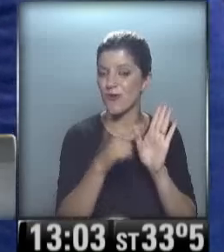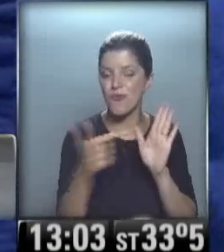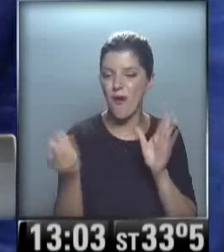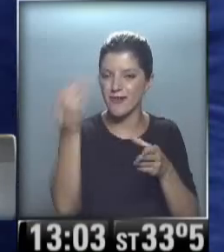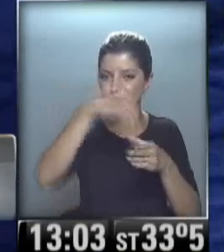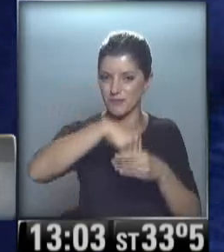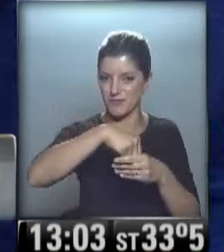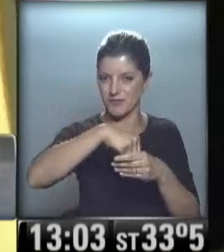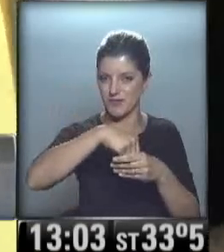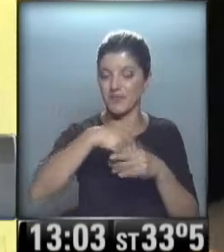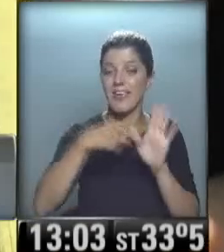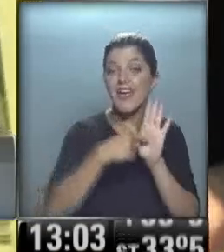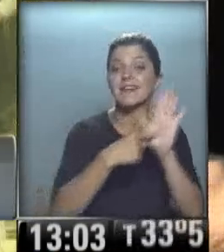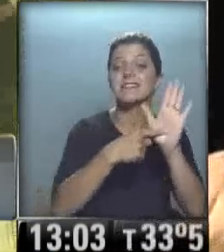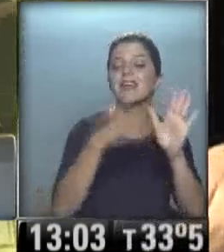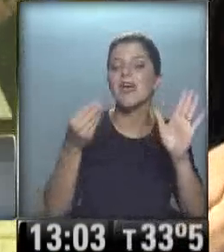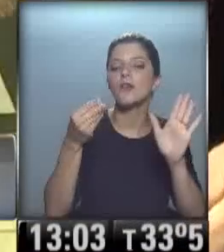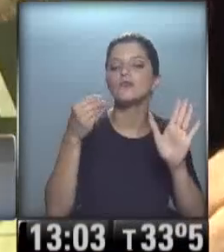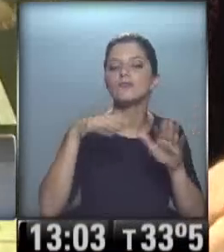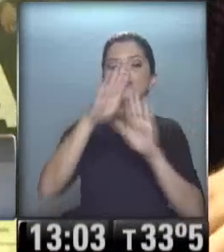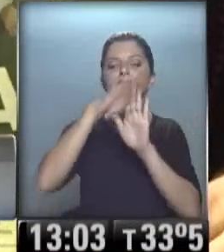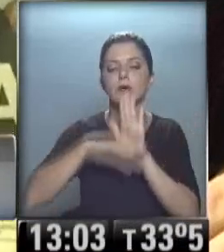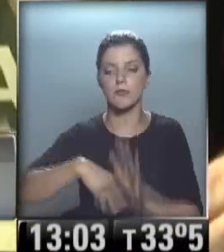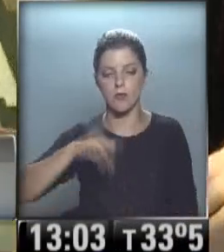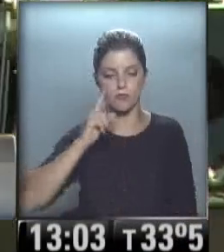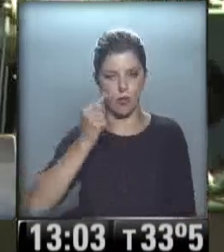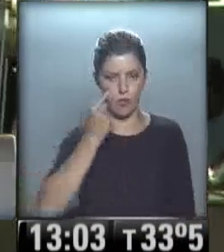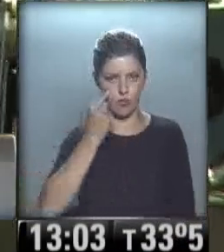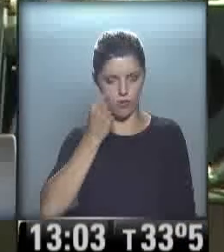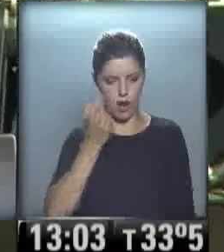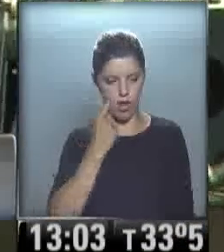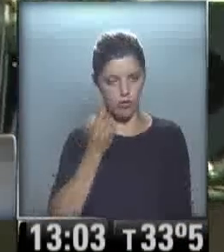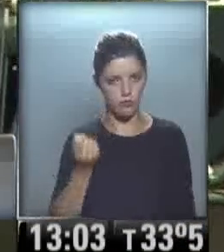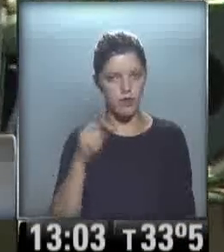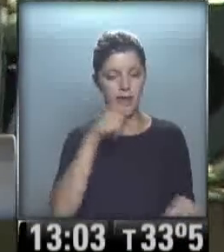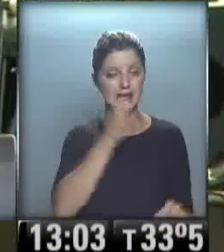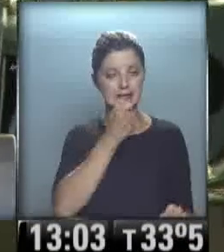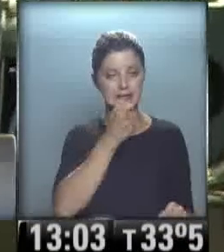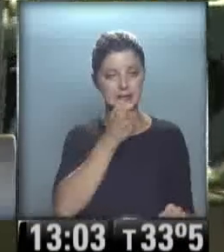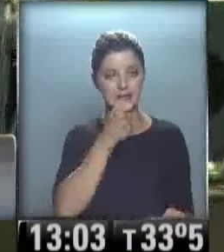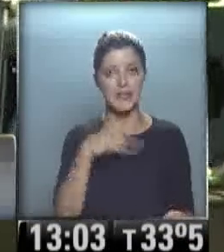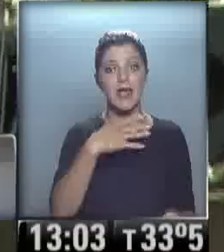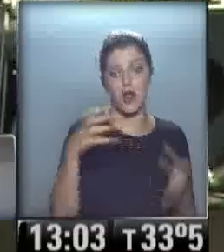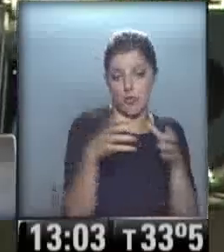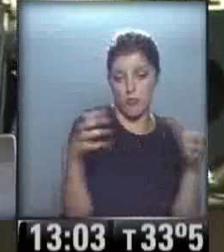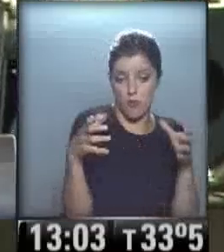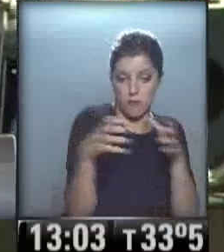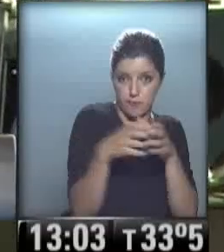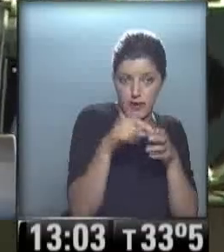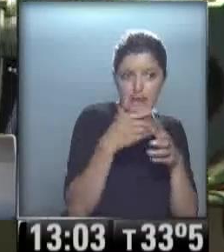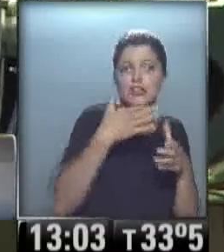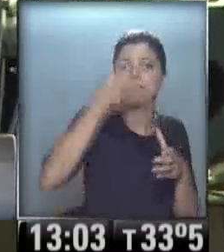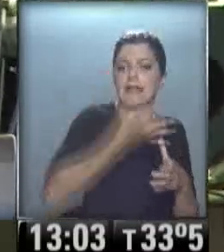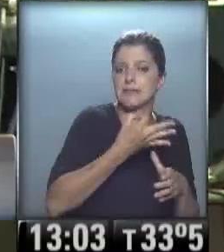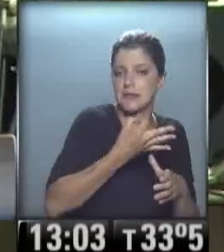establecía un régimen restringido de participación en que la voluntad de la mayorí de La minoría es la que se impone vía